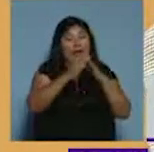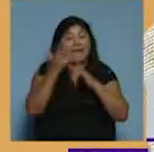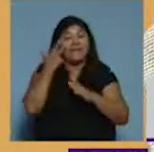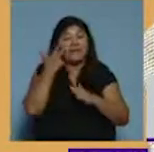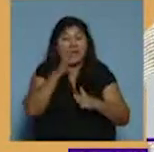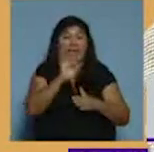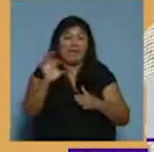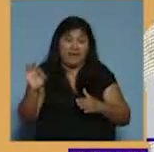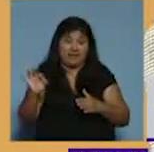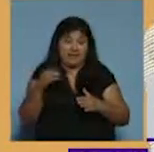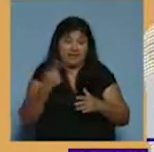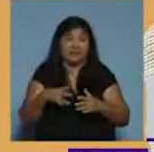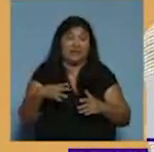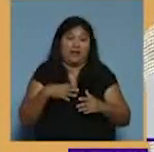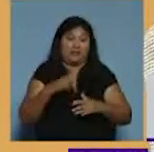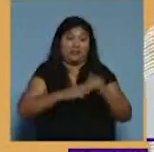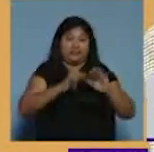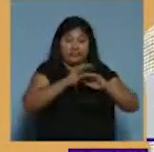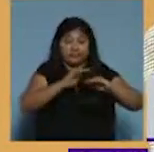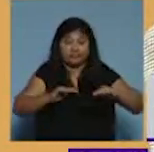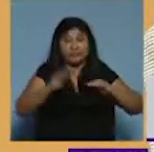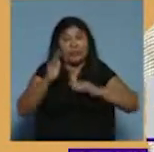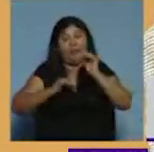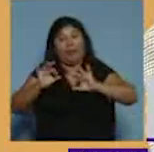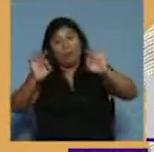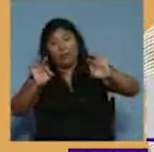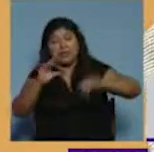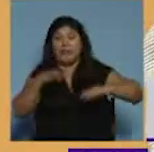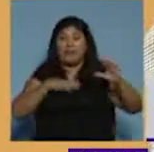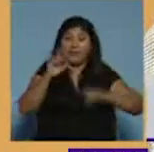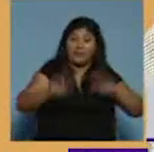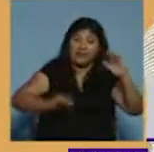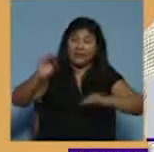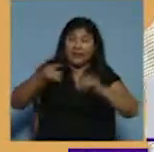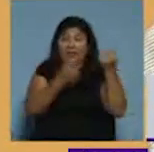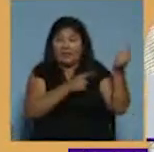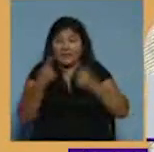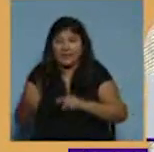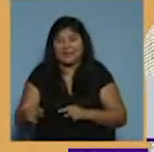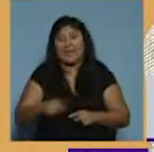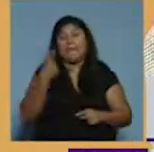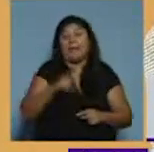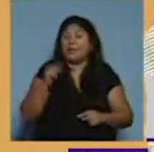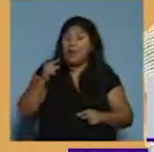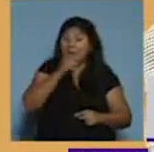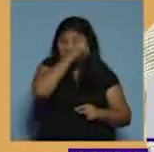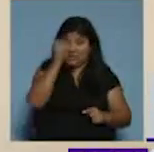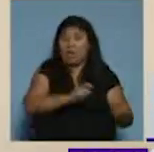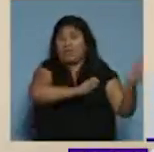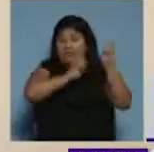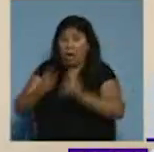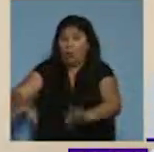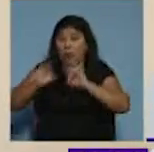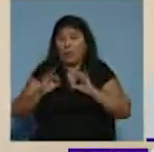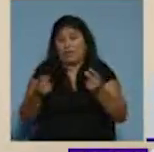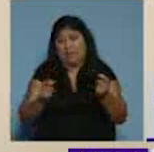y que el estado nacional a través del ministerio de planificación federal remitió la totalidad de los fondos de alguna manera